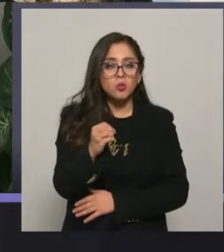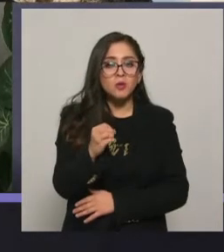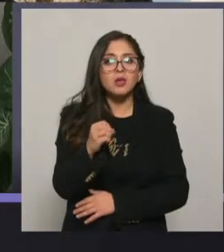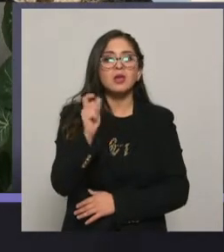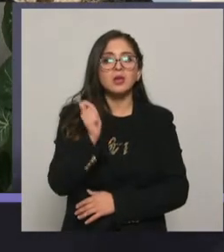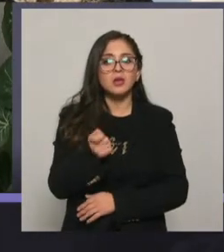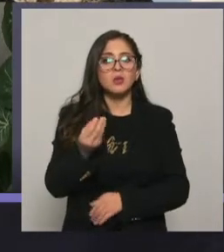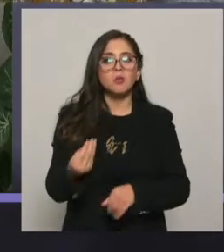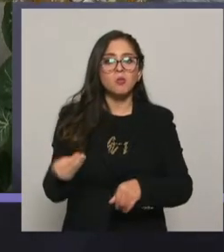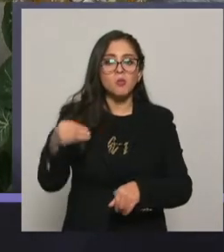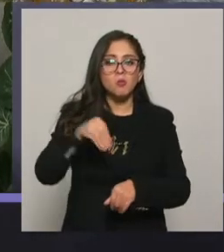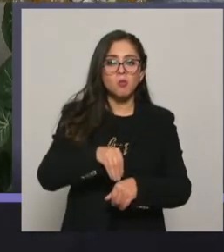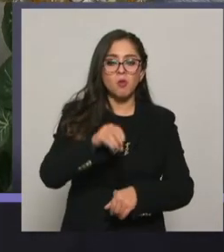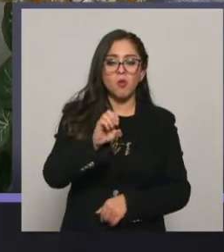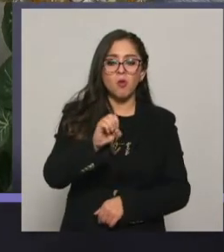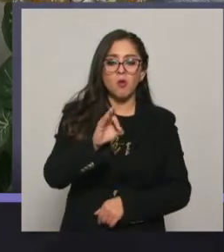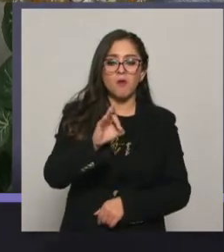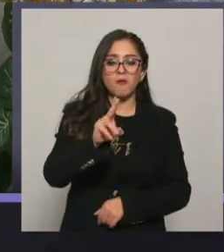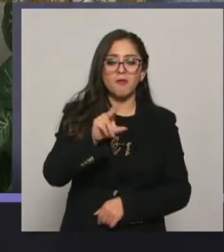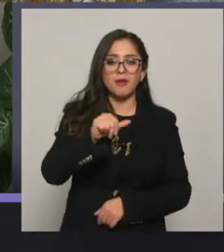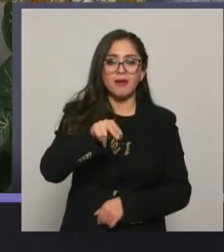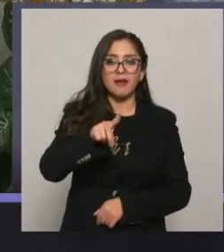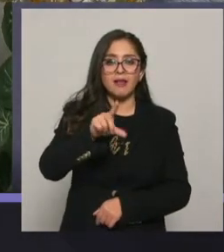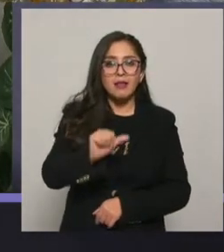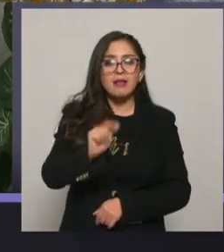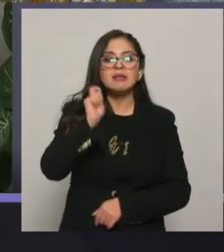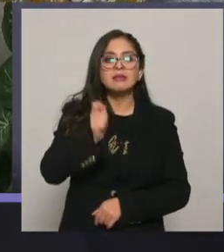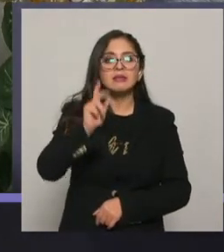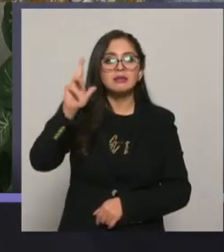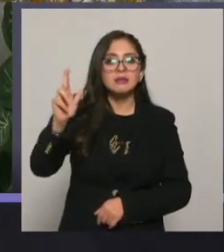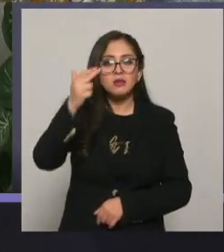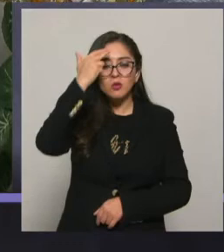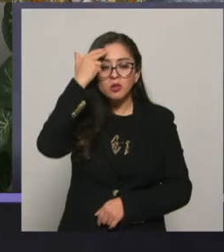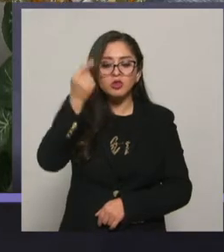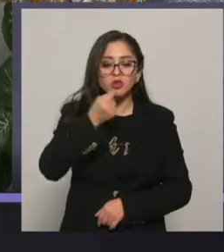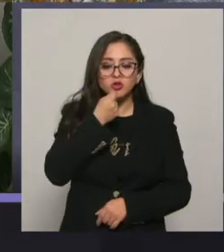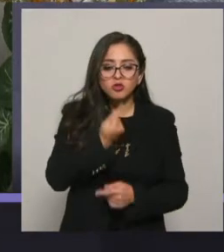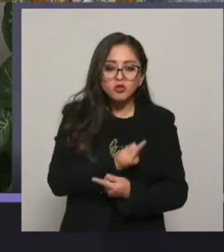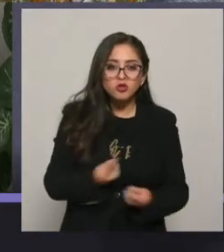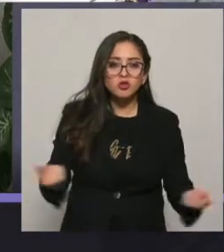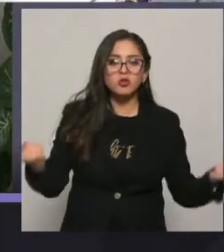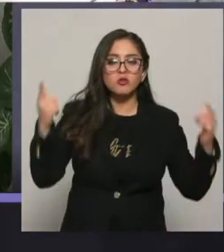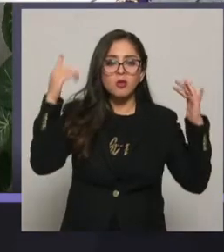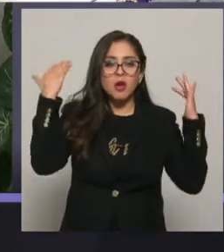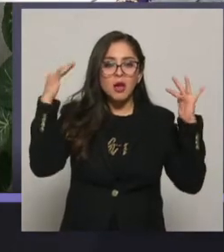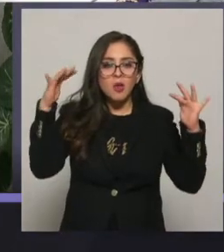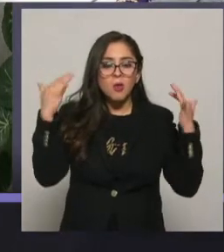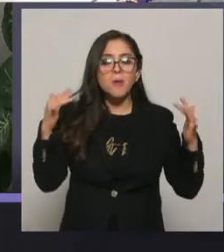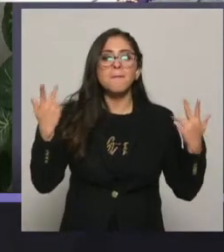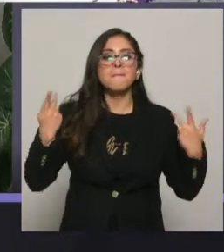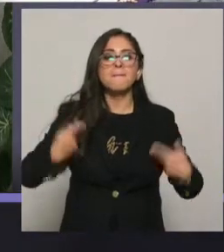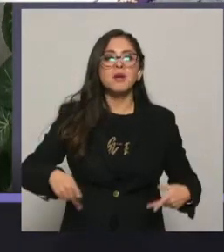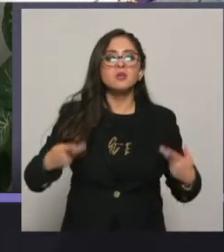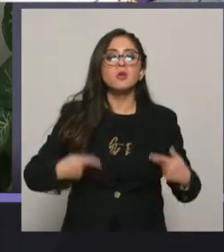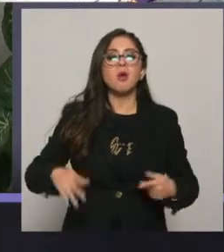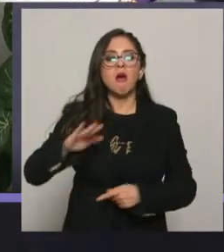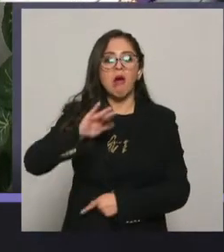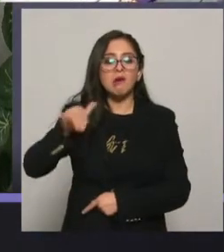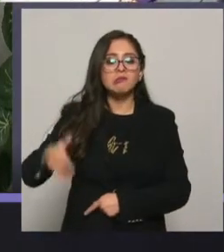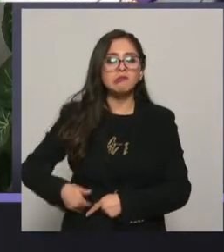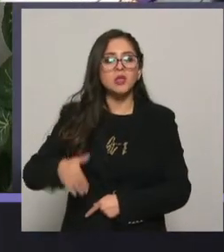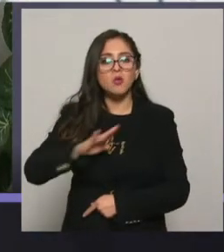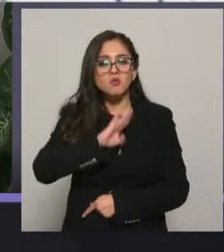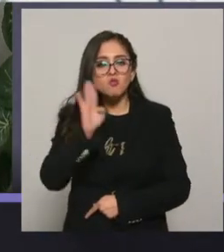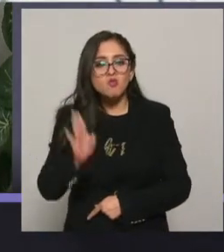ya se pone la ofrenda como tal para recordar a los niños, a los adultos, a las personas que murieron por un accidente o que